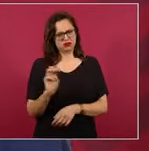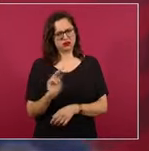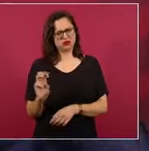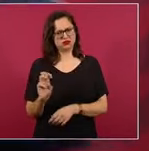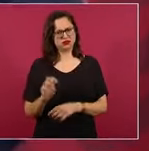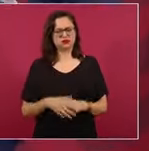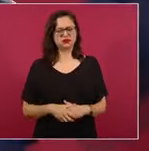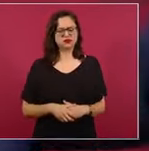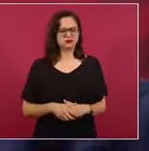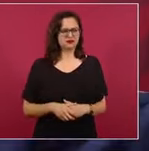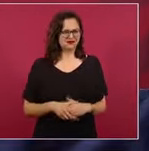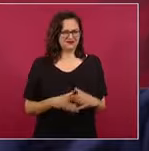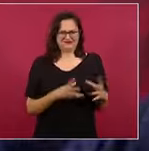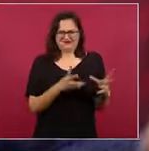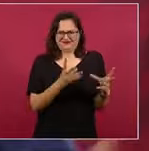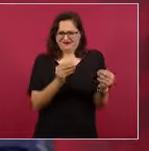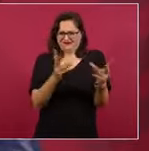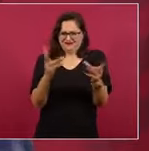¿Por qué tantos